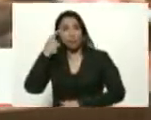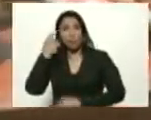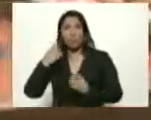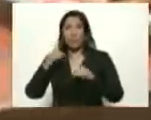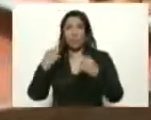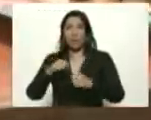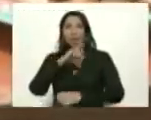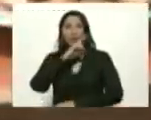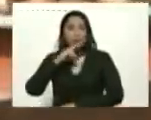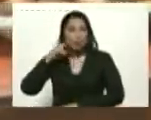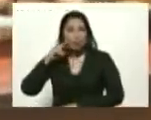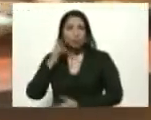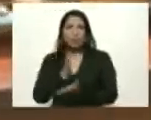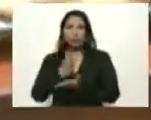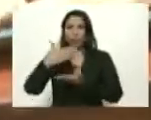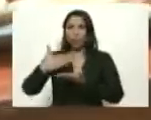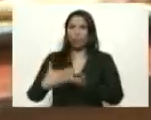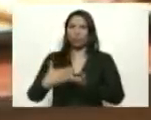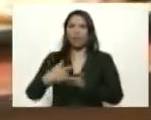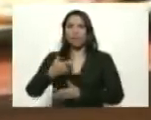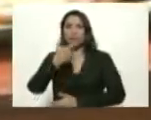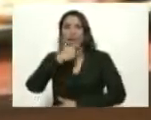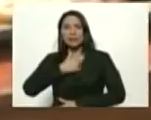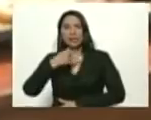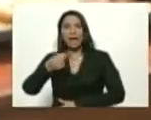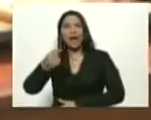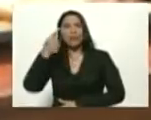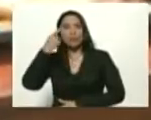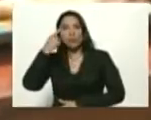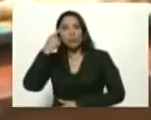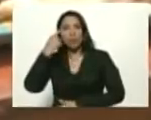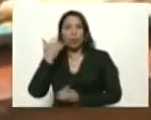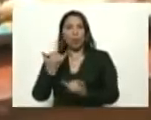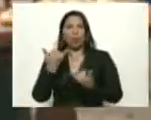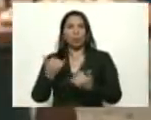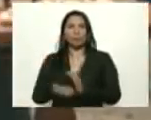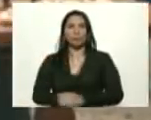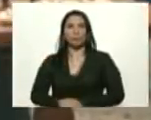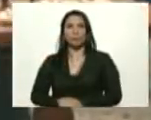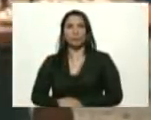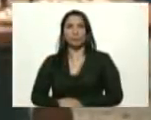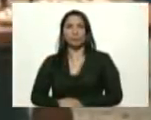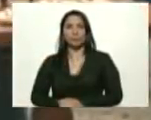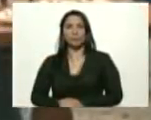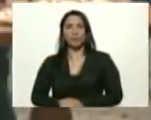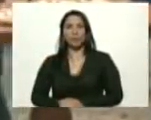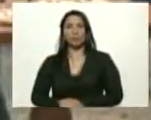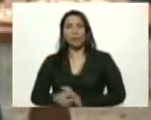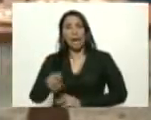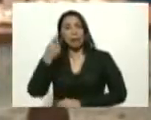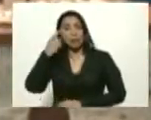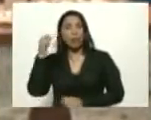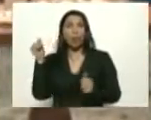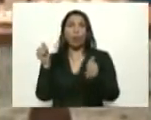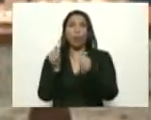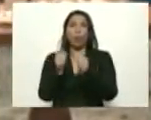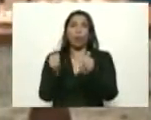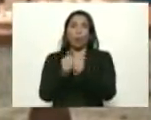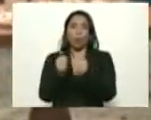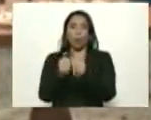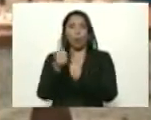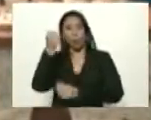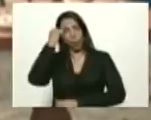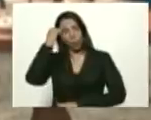la torta, las galletas de arroz, el tradicional arroz con coco, arroz con leche y algo bien